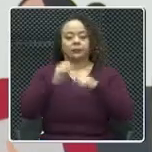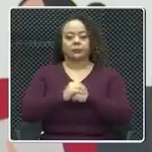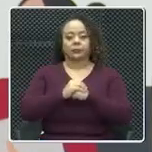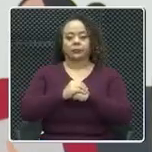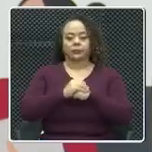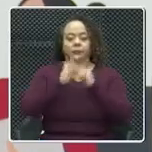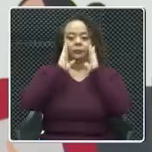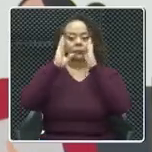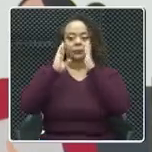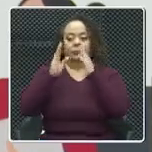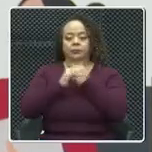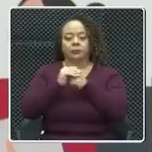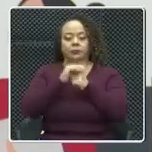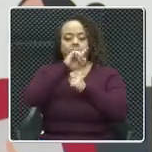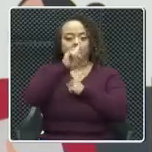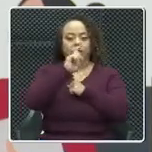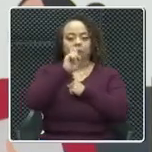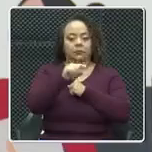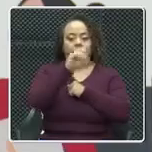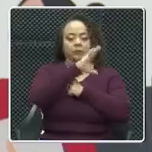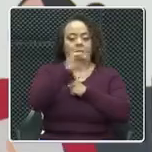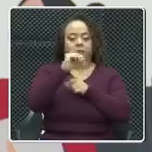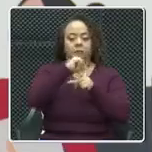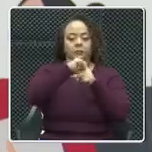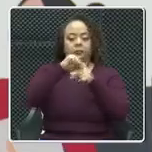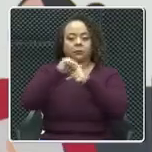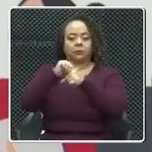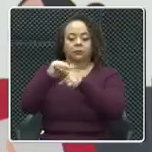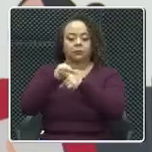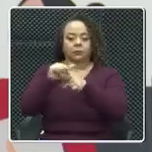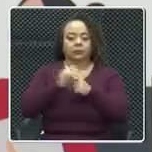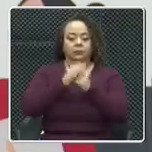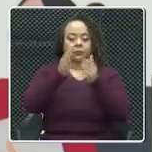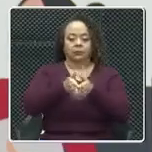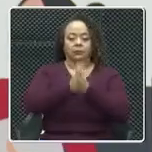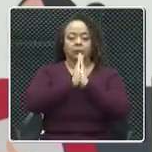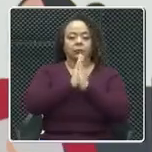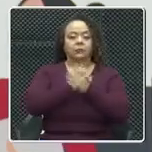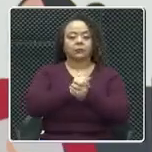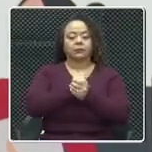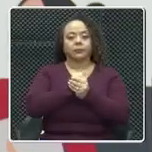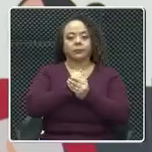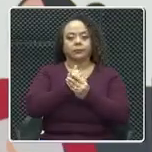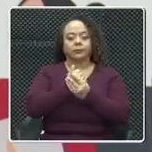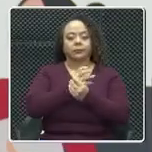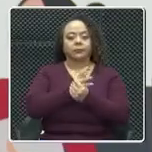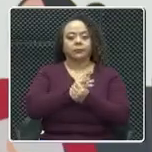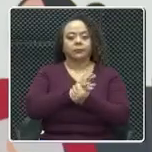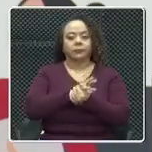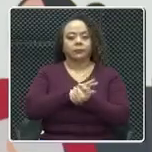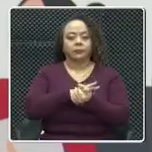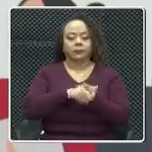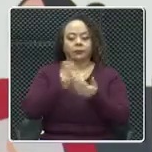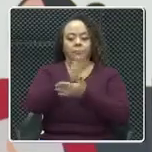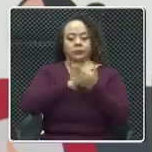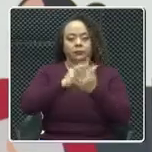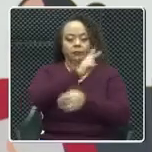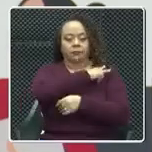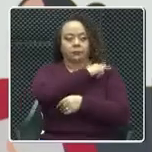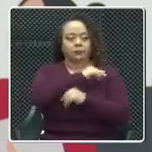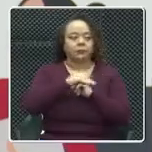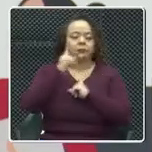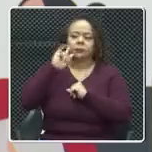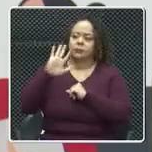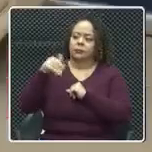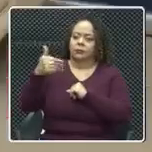estar atentas a las consultas y a las capacitaciones que nos están pidiendo la parte patronal. ¿Para